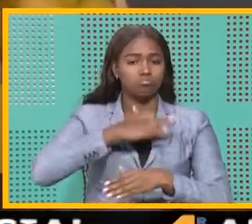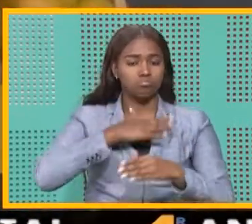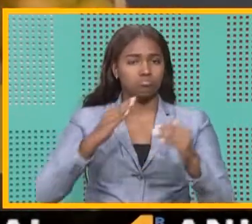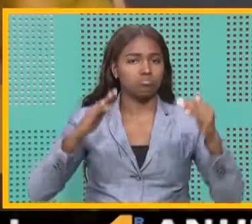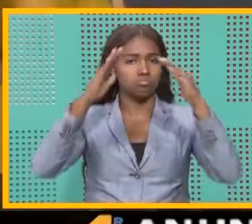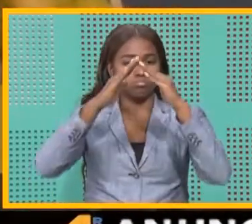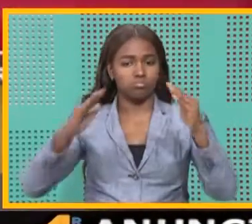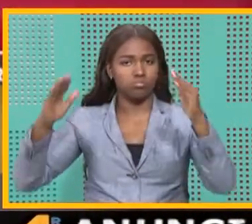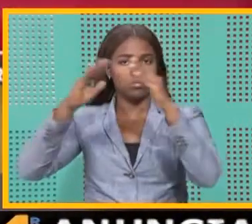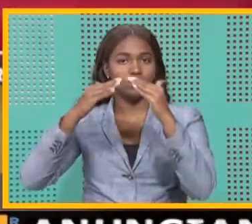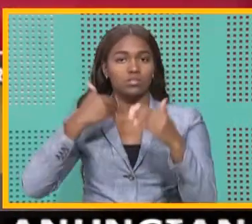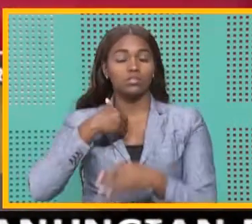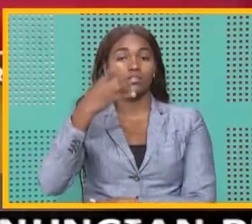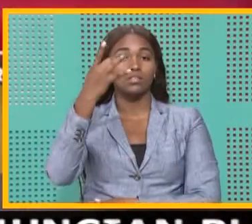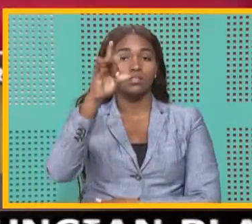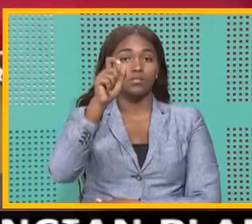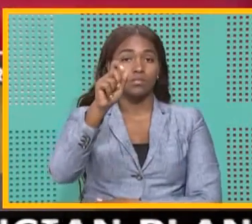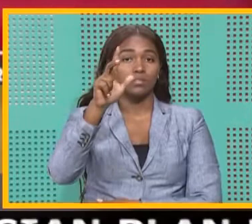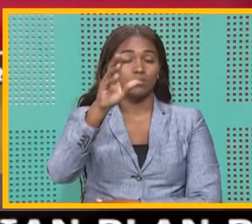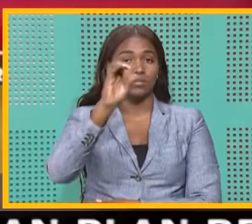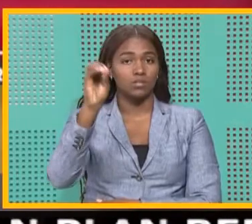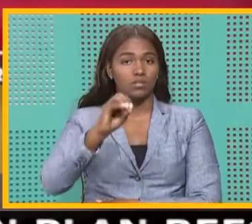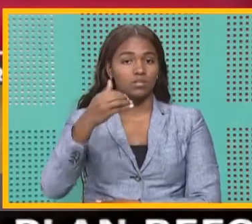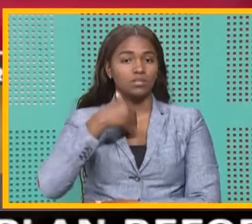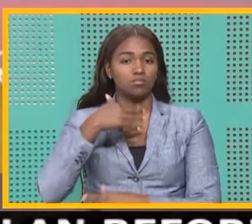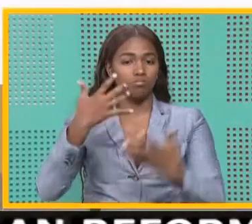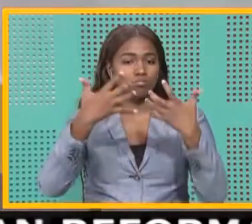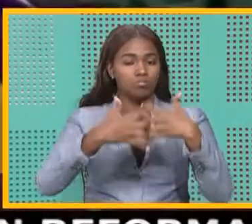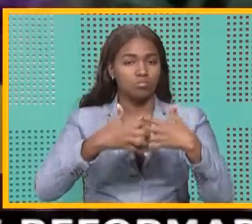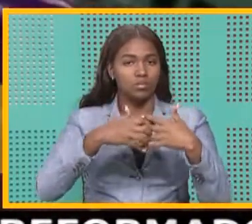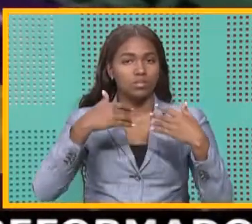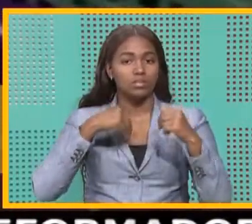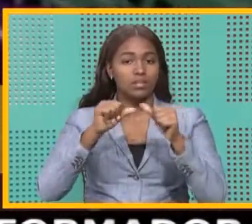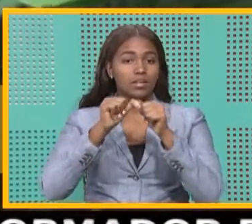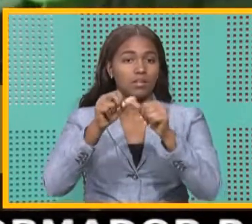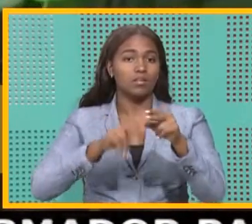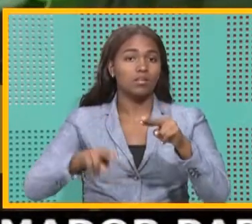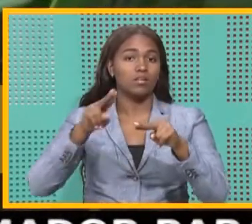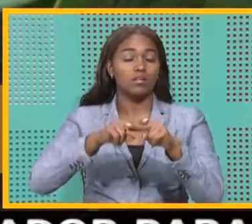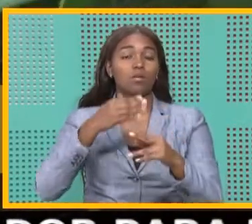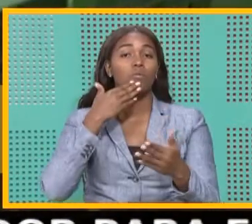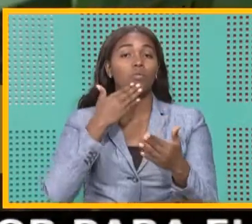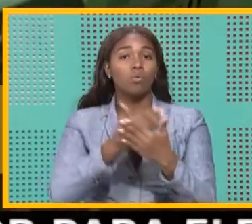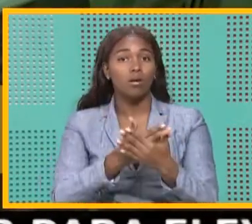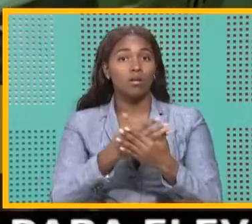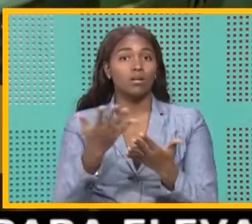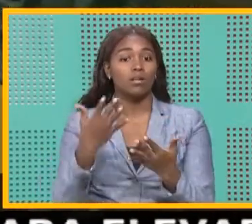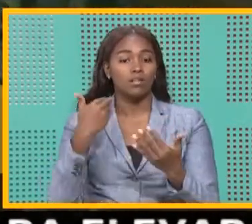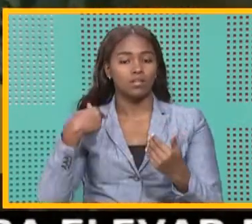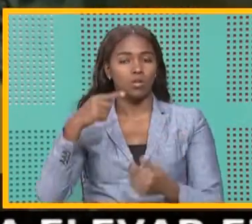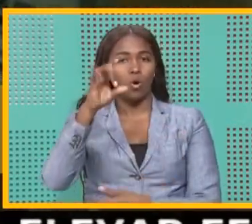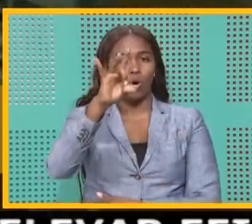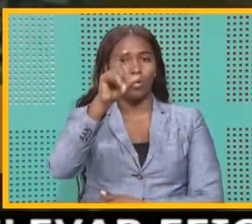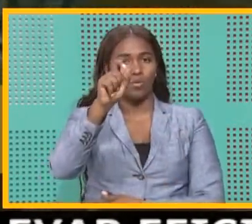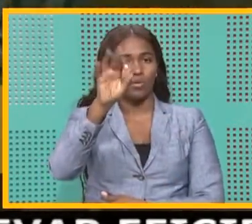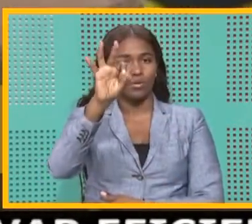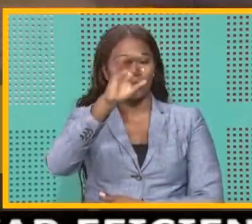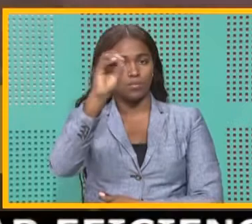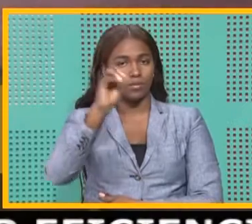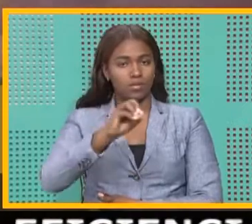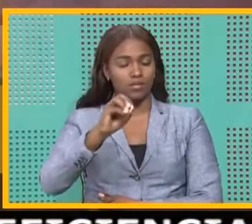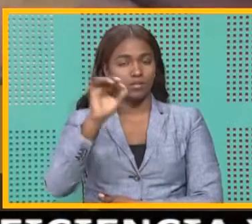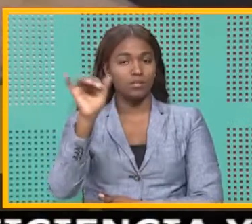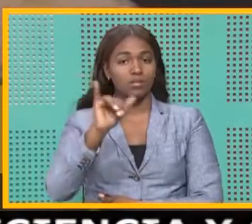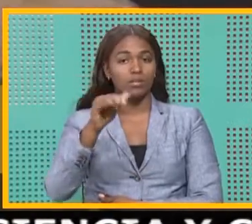un 18.3% de crecimiento. Zona franca, que sigue manteniendo un crecimiento sostenido del 8.9%.